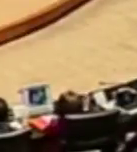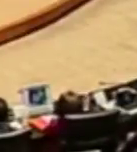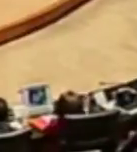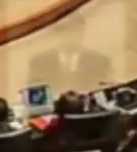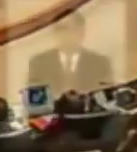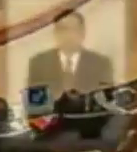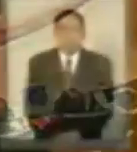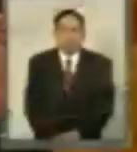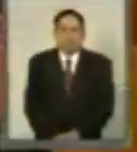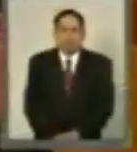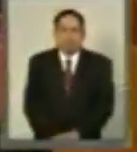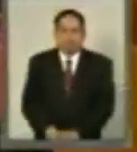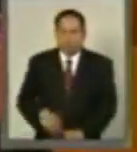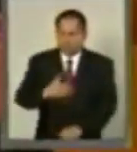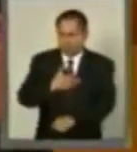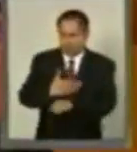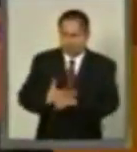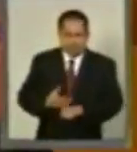de la República.